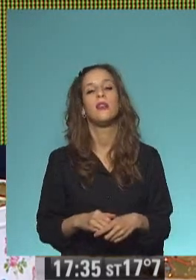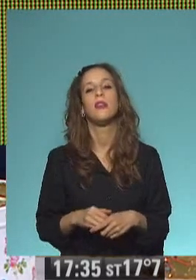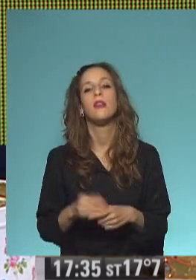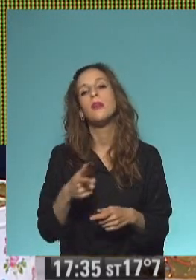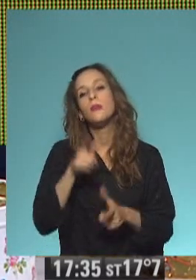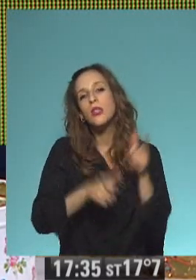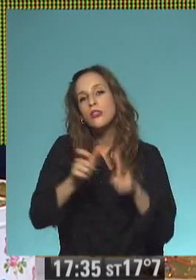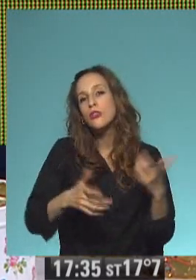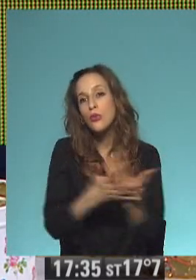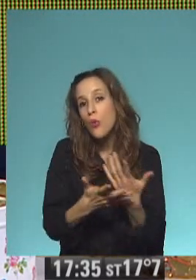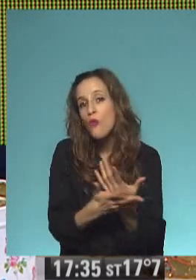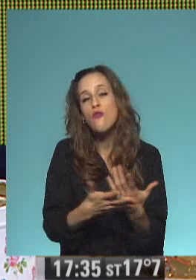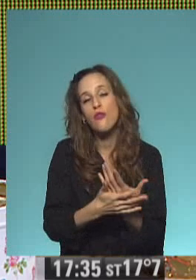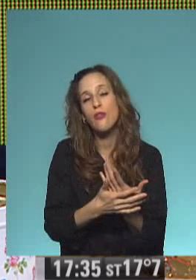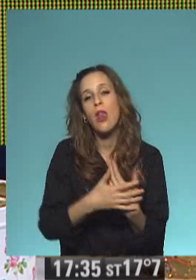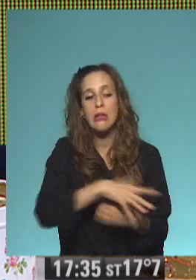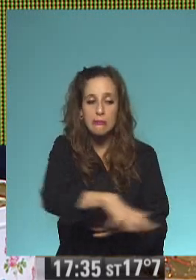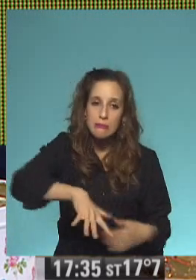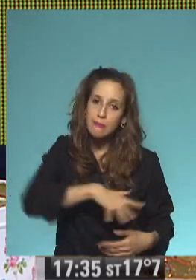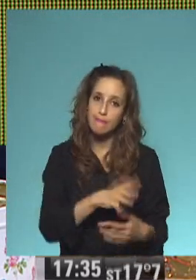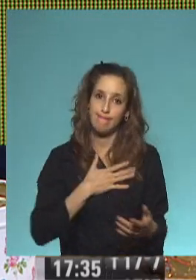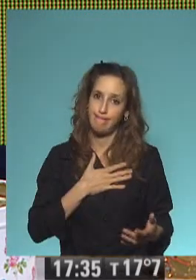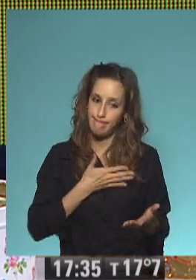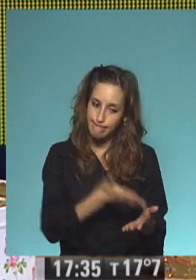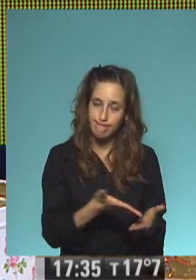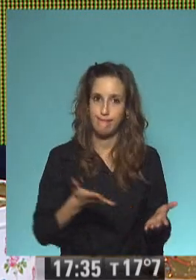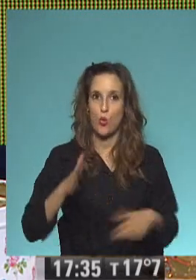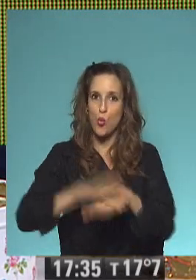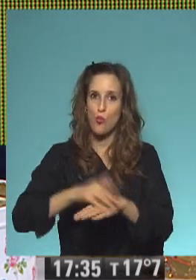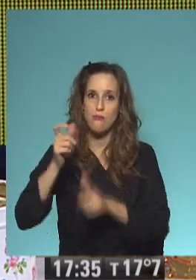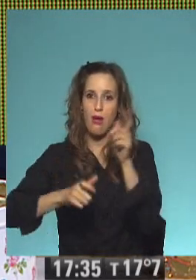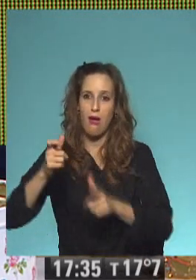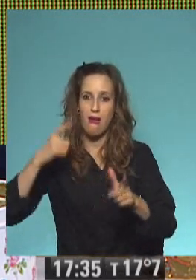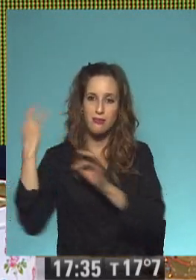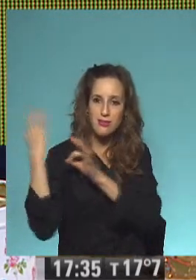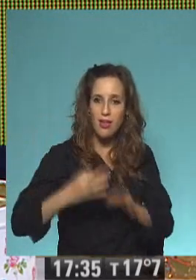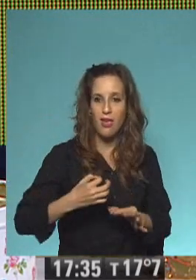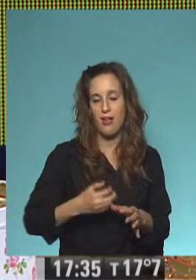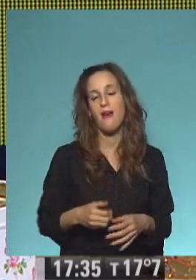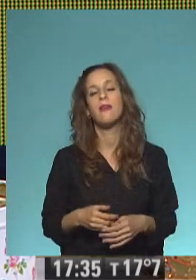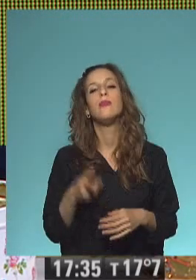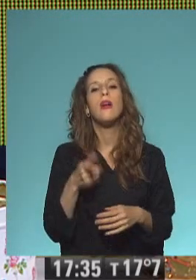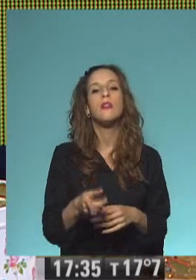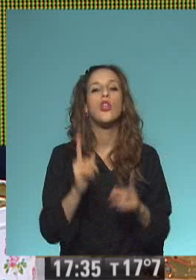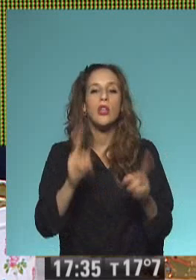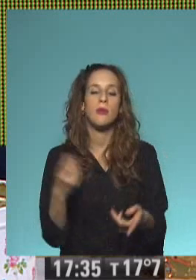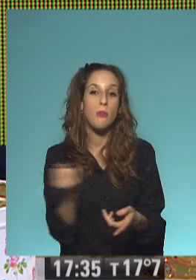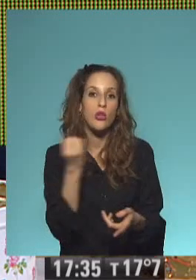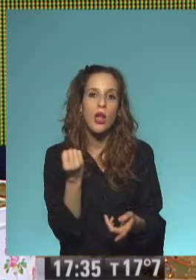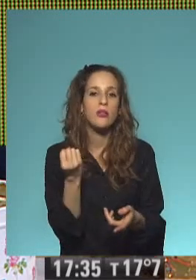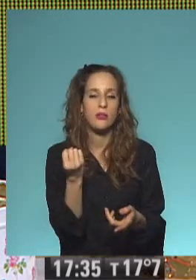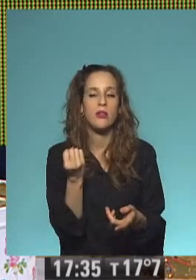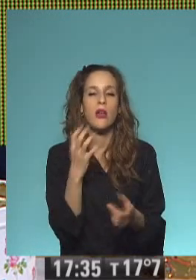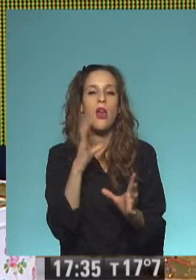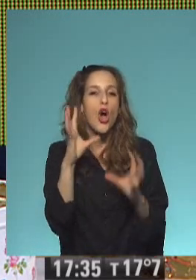pueblos originarios. Y por eso los tenemos que tener tan presentes y recordar siempre sus costumbres. Y por eso